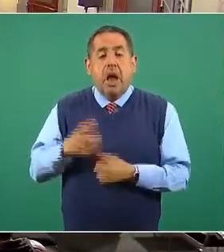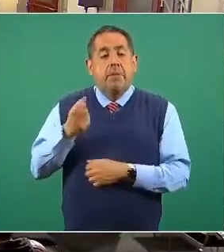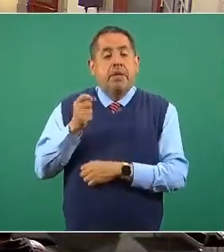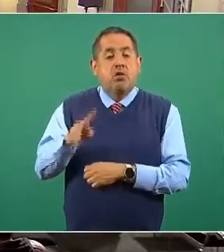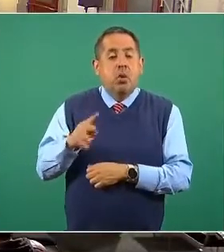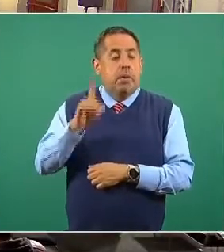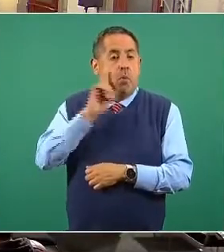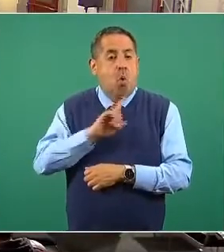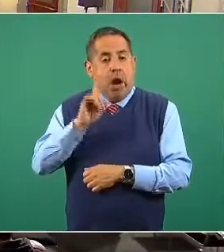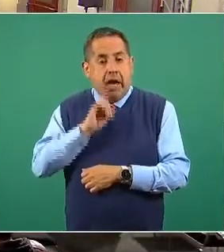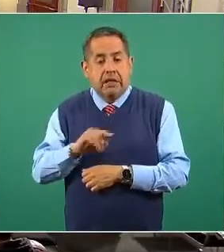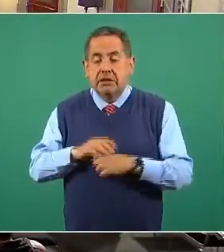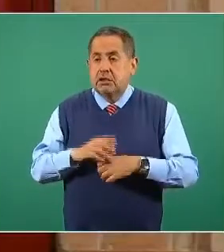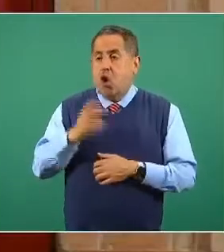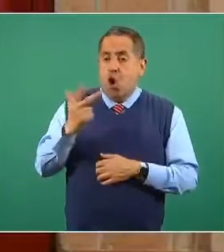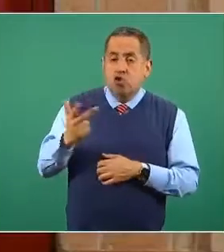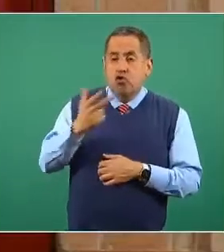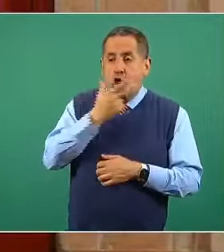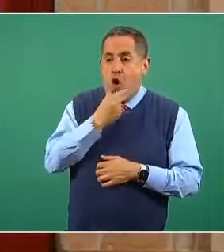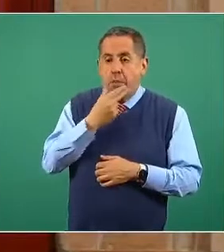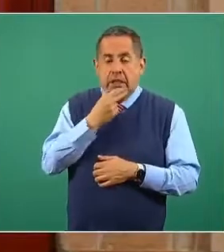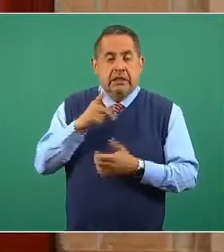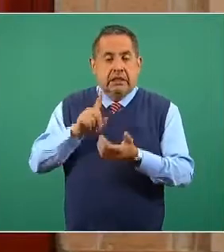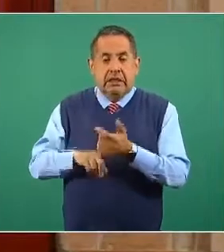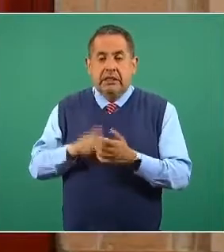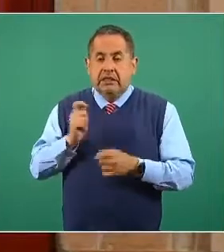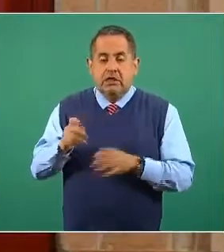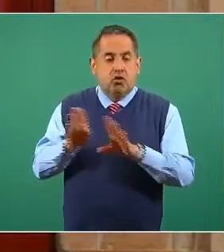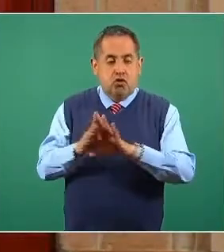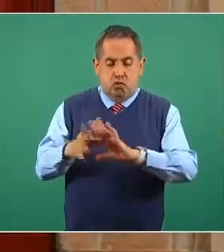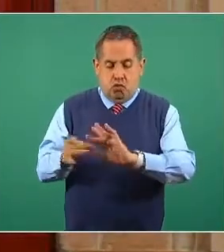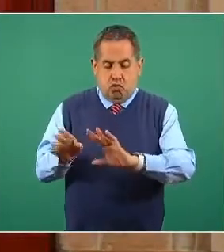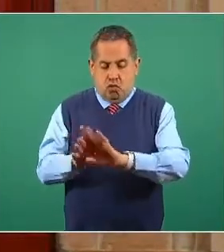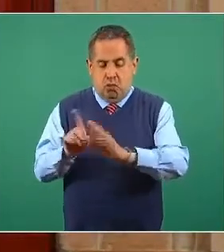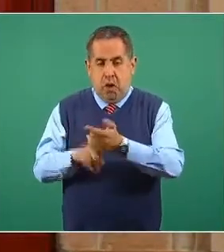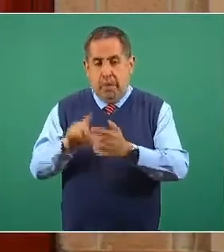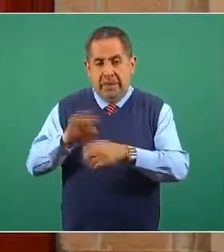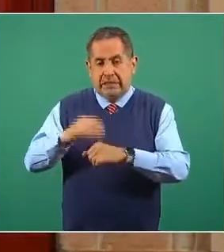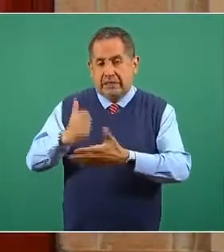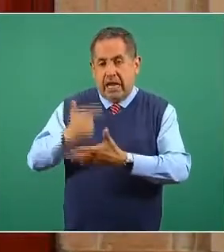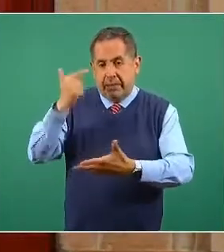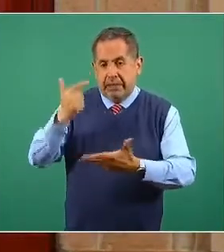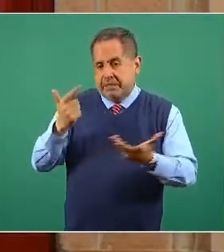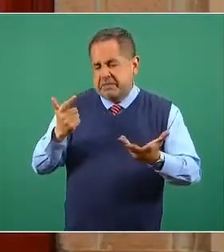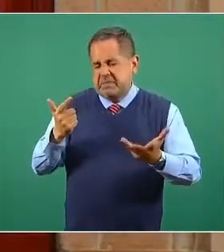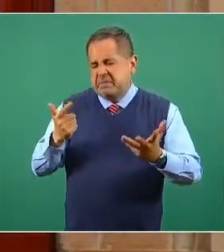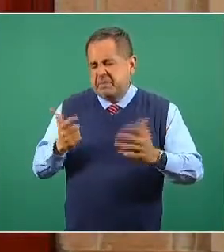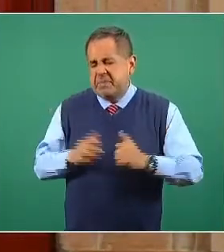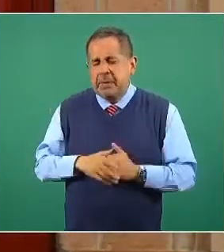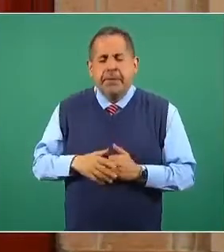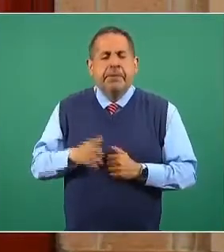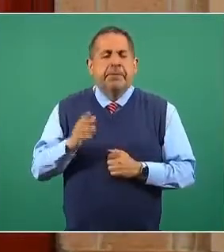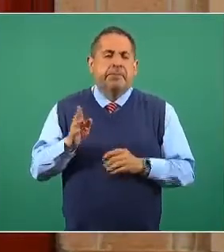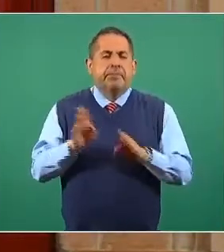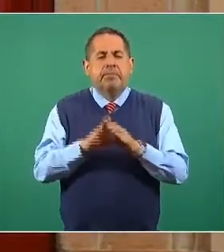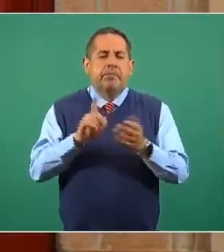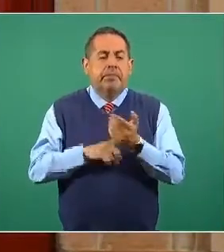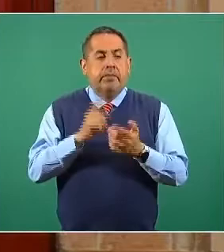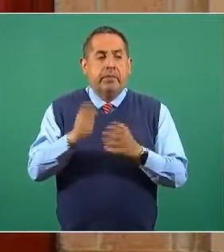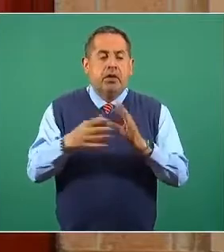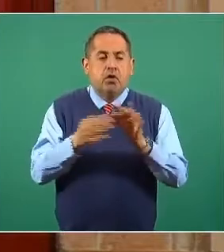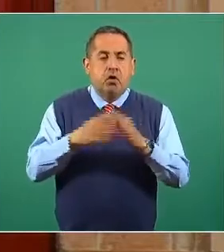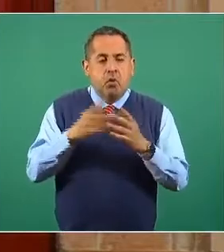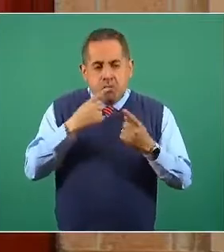29 mujeres y 8 hombres en relación a estos ESAVIS graves y bueno, aquí también pueden tener o ver ustedes